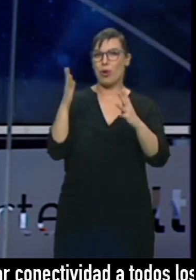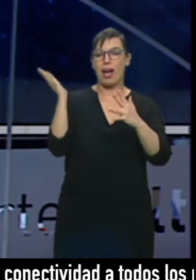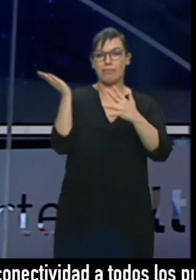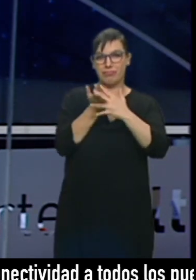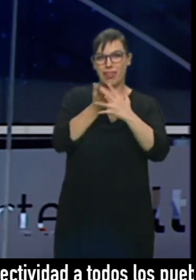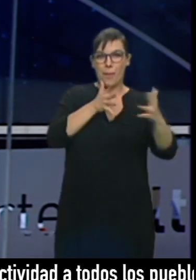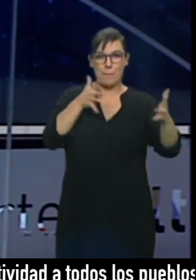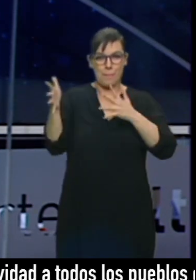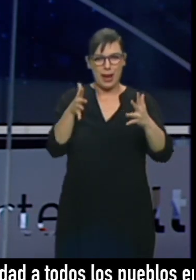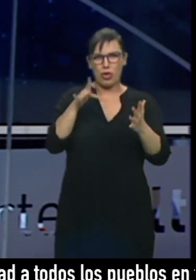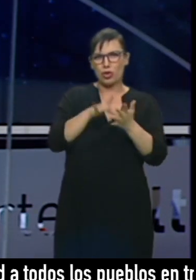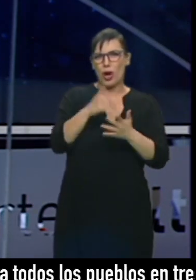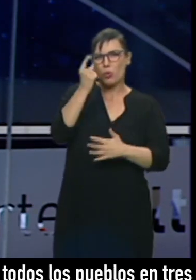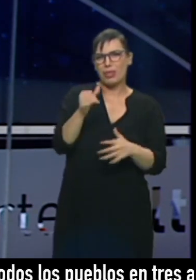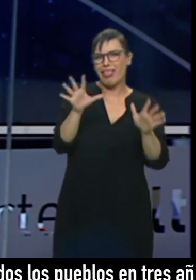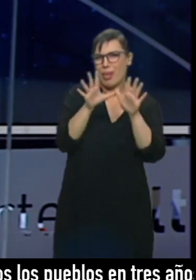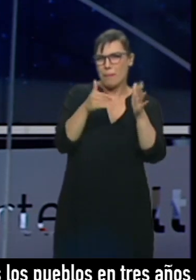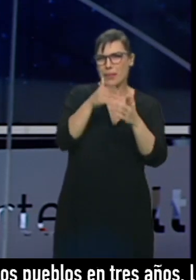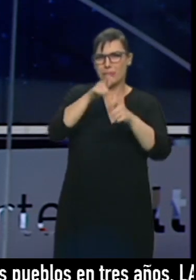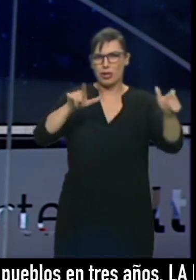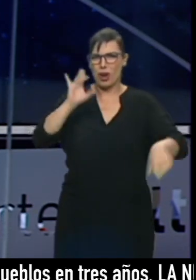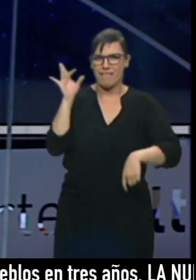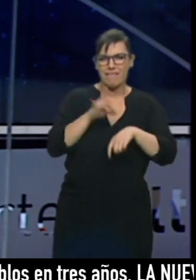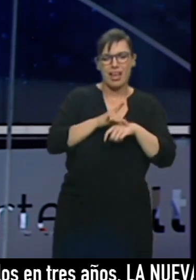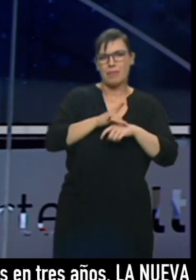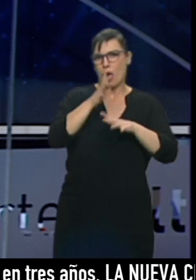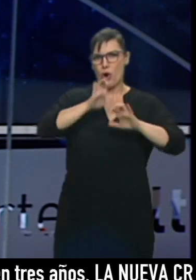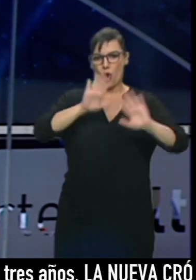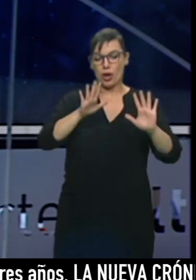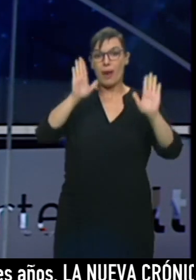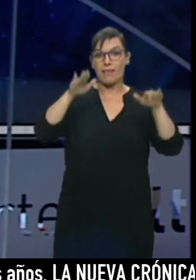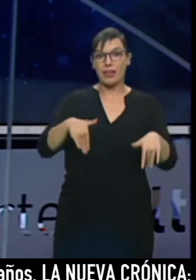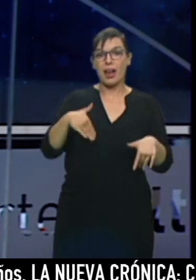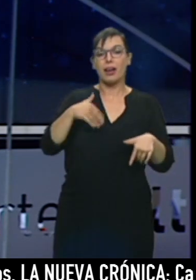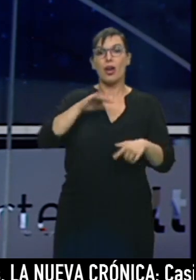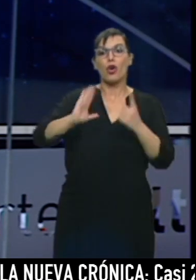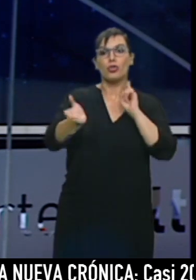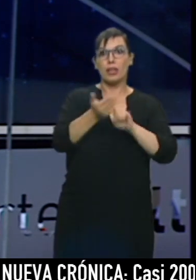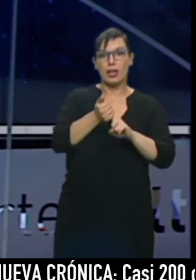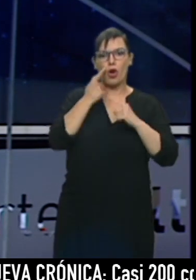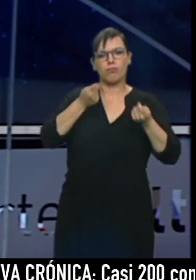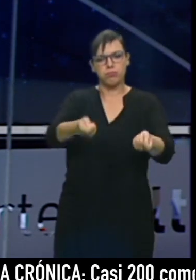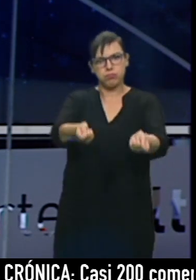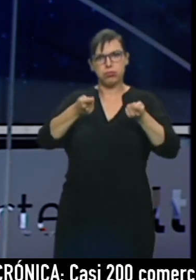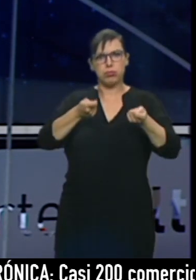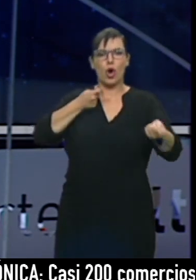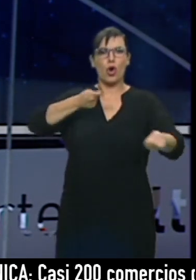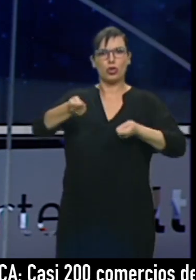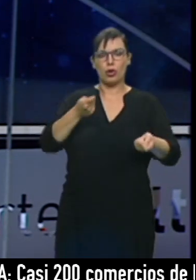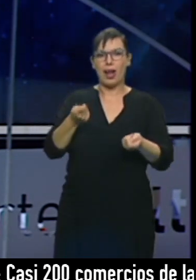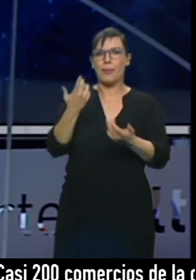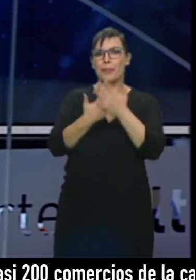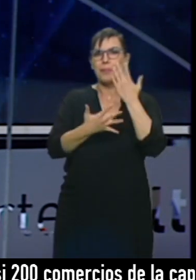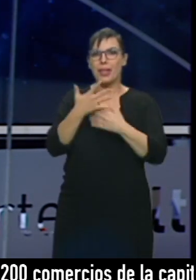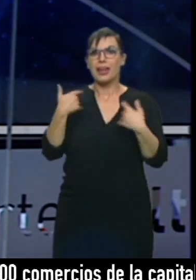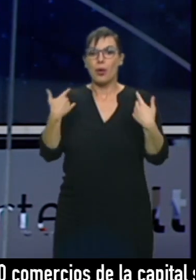con 10.000 casos al día. Dice que lo que hemos conseguido es controlar con una mezcla de liderazgo, humildad y participación